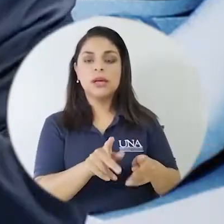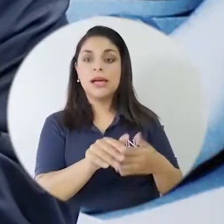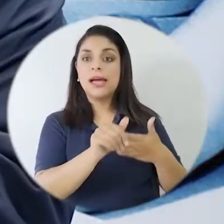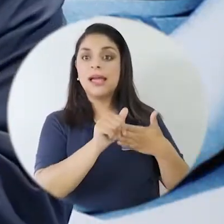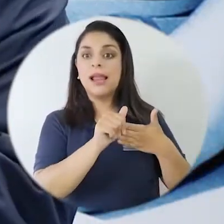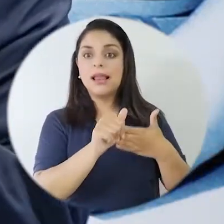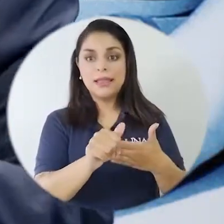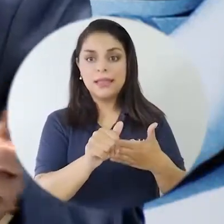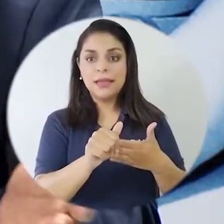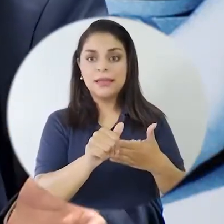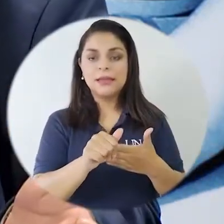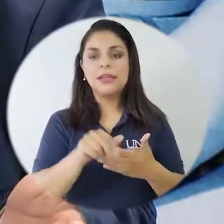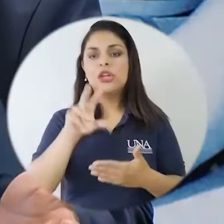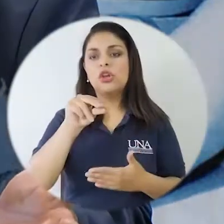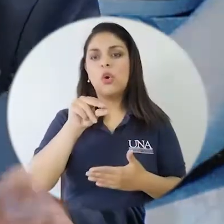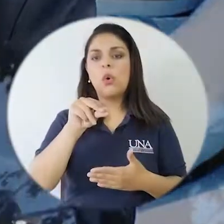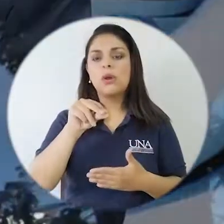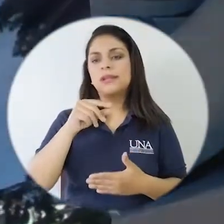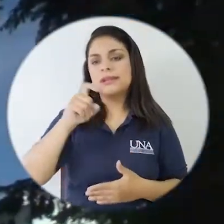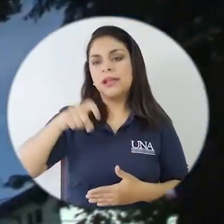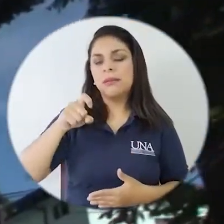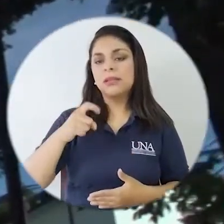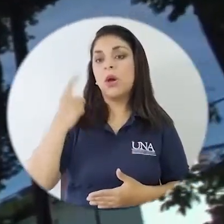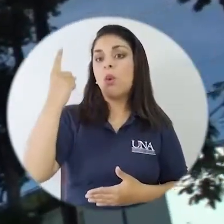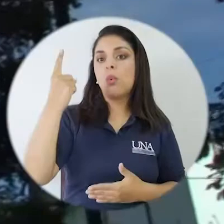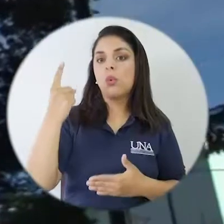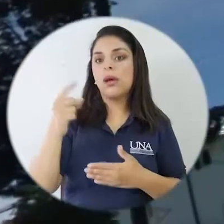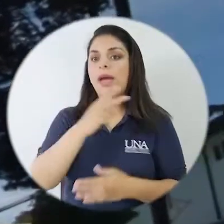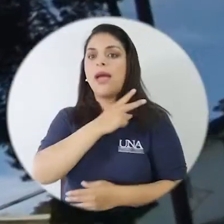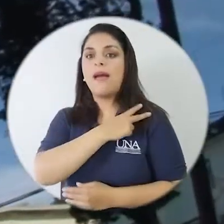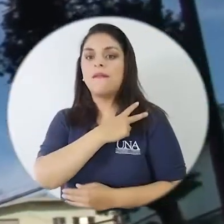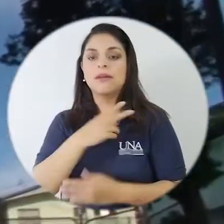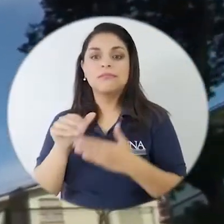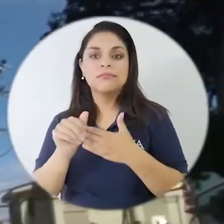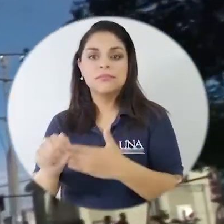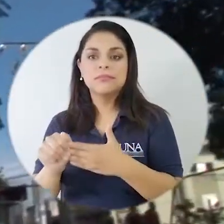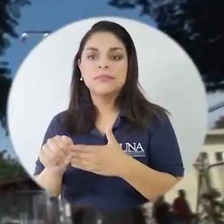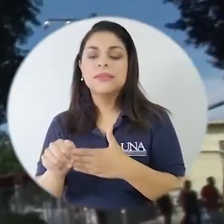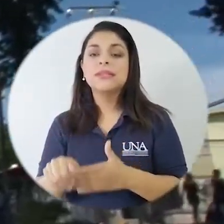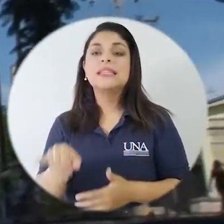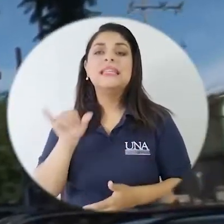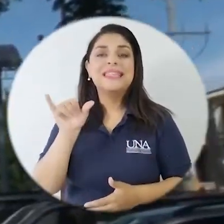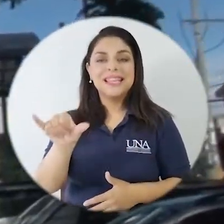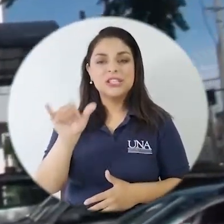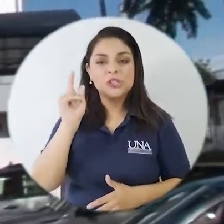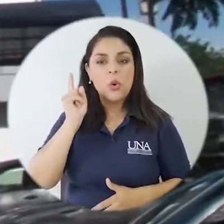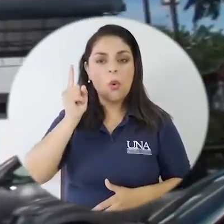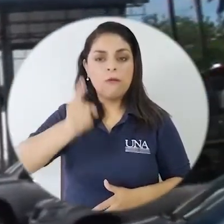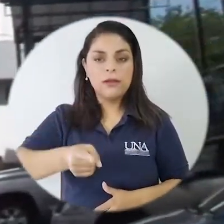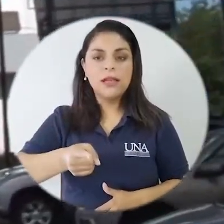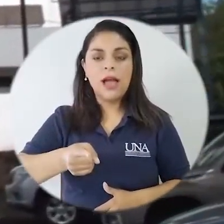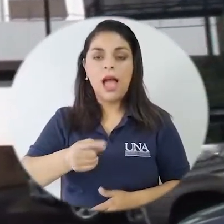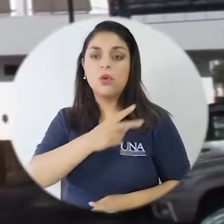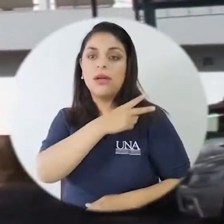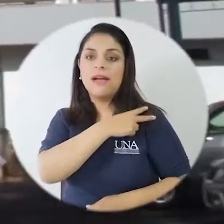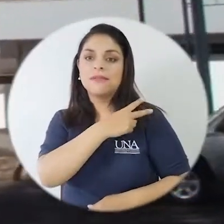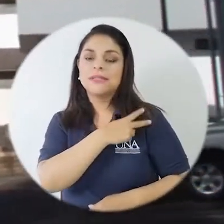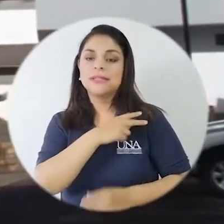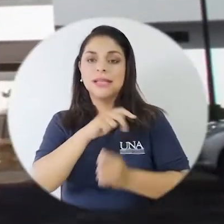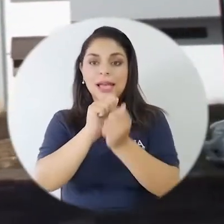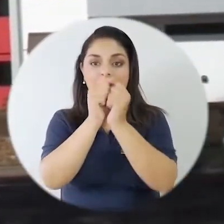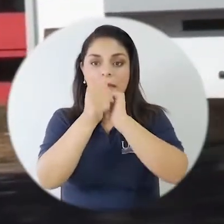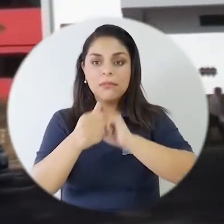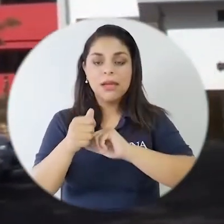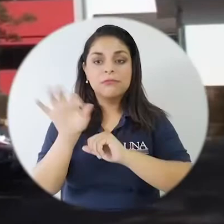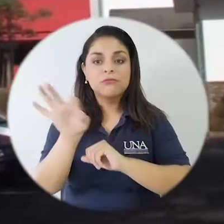y no necesariamente el jefe siempre es el líder. Y esto obliga a los jefes a replantear sus formas de gestión, porque quizás puede